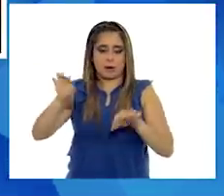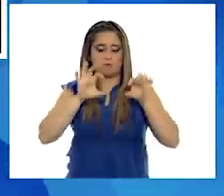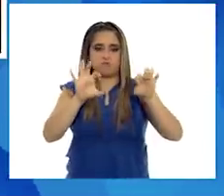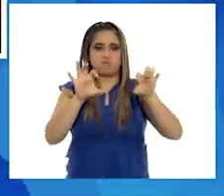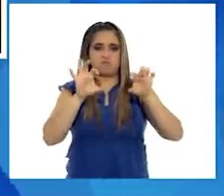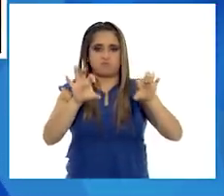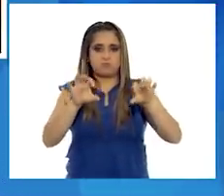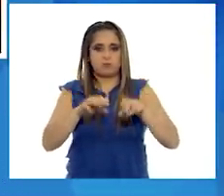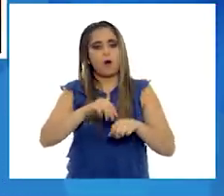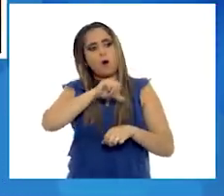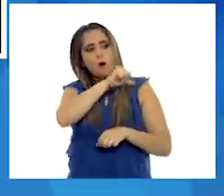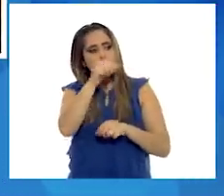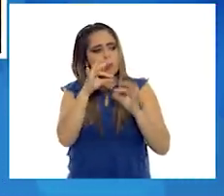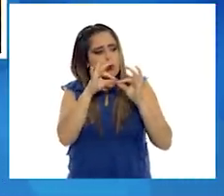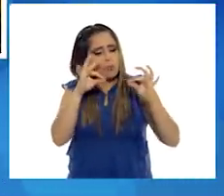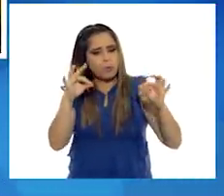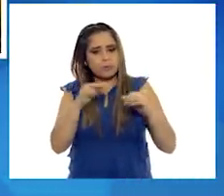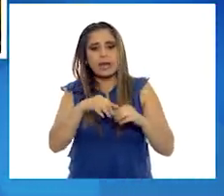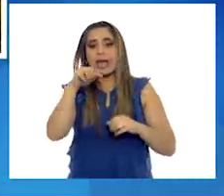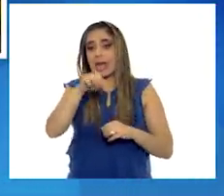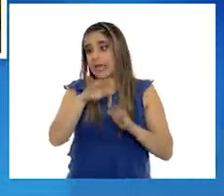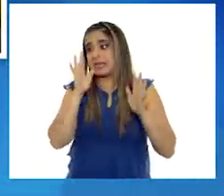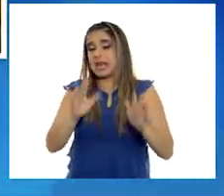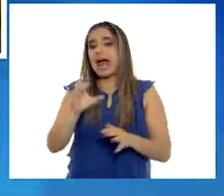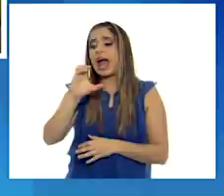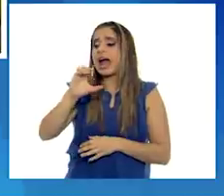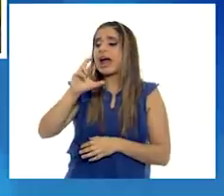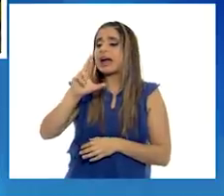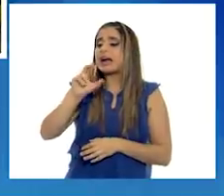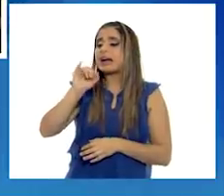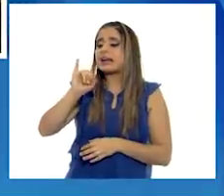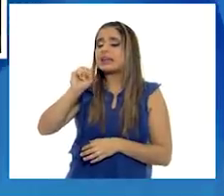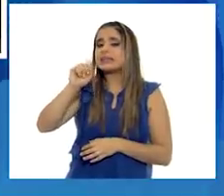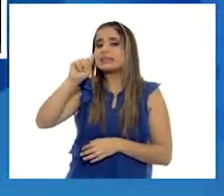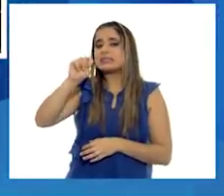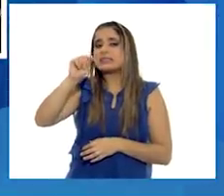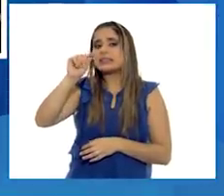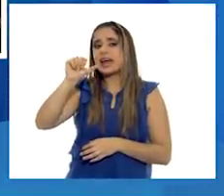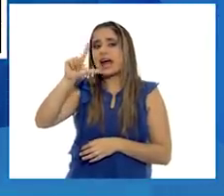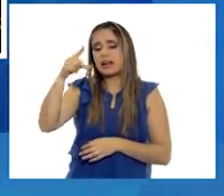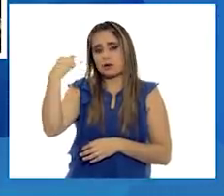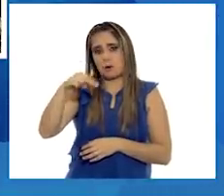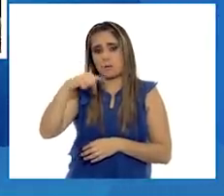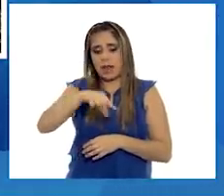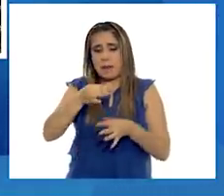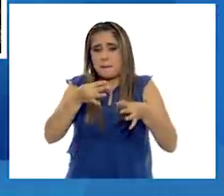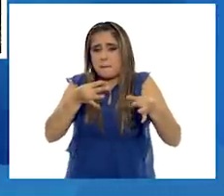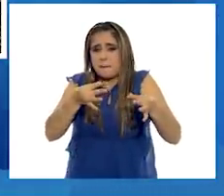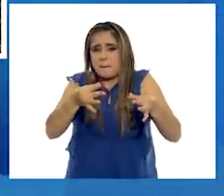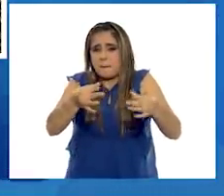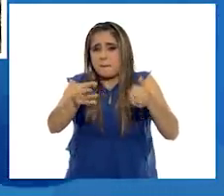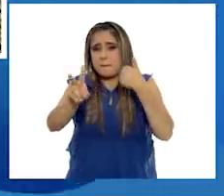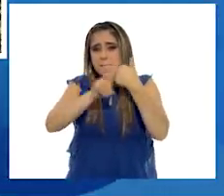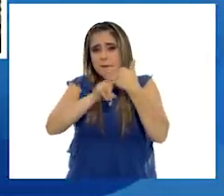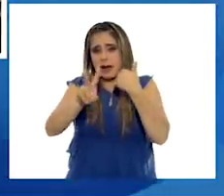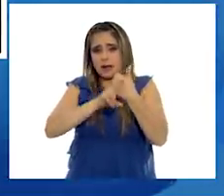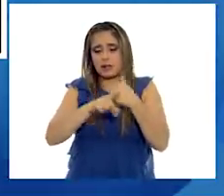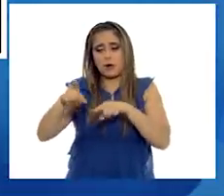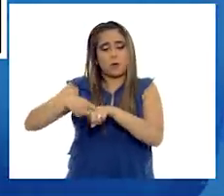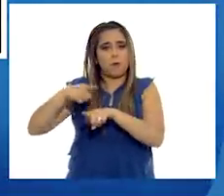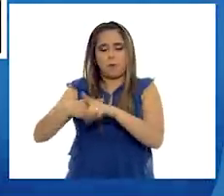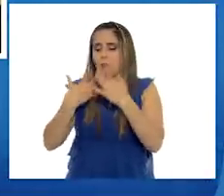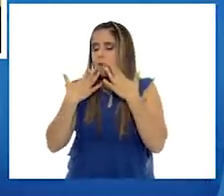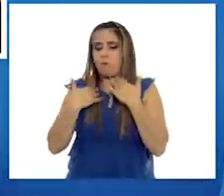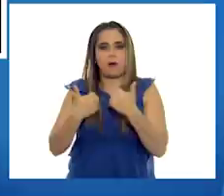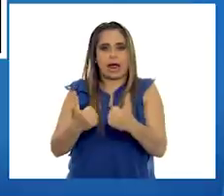más delgadita. Ese ya es cristal, o sea que el transparente es más fino que los colores.